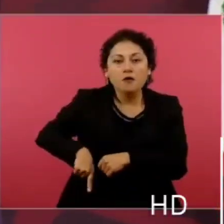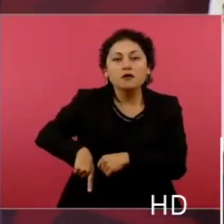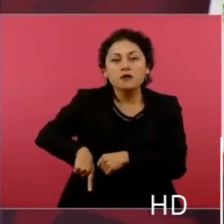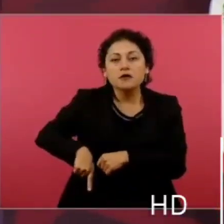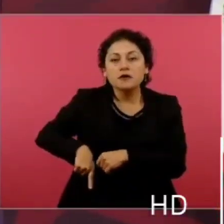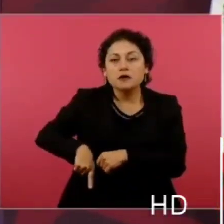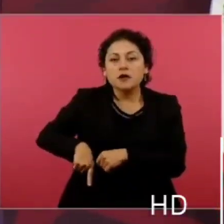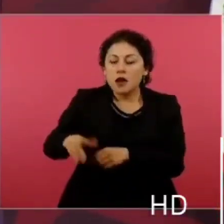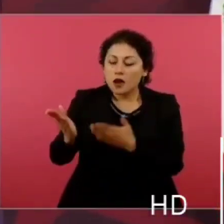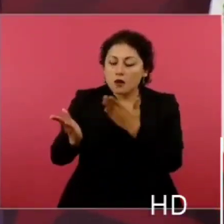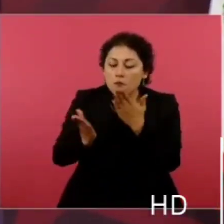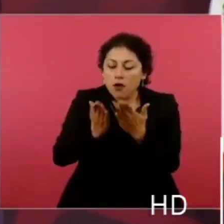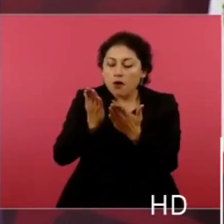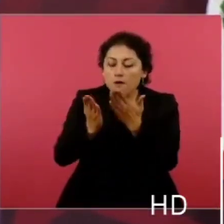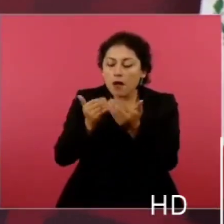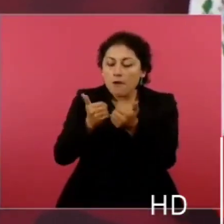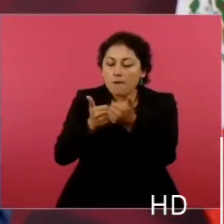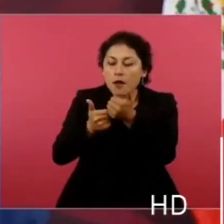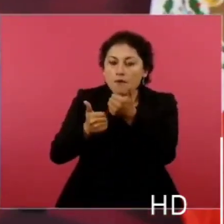Y ahí van,